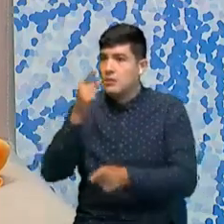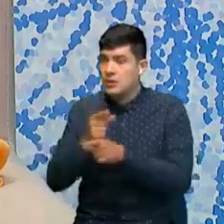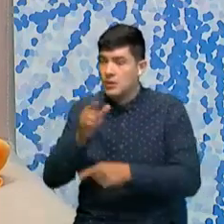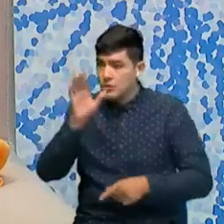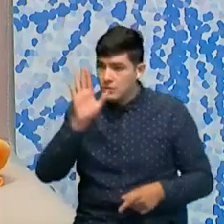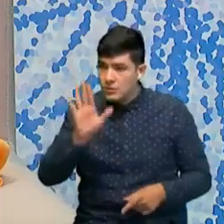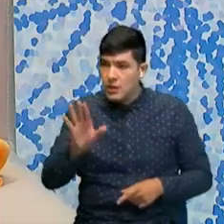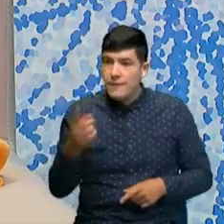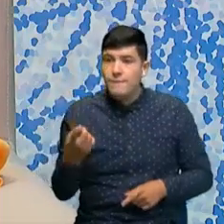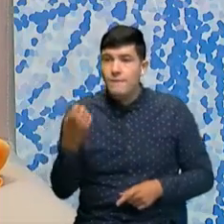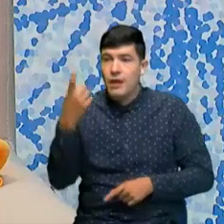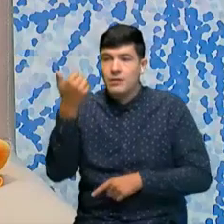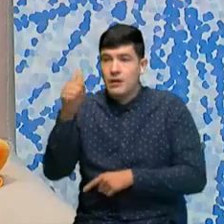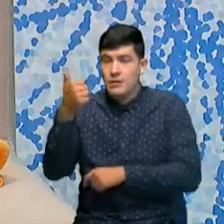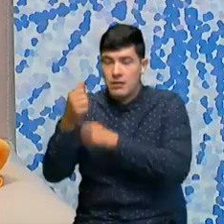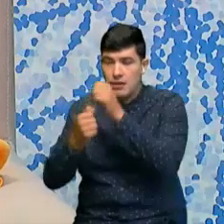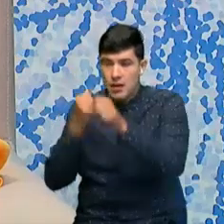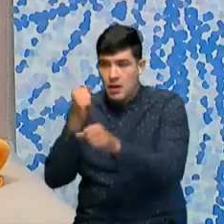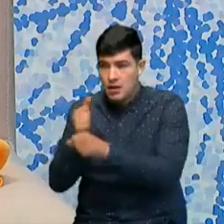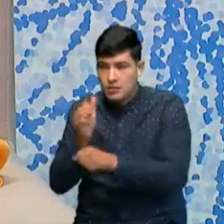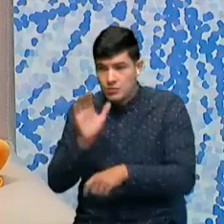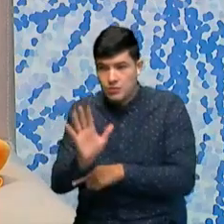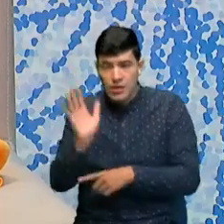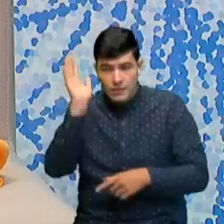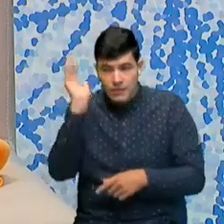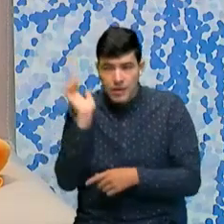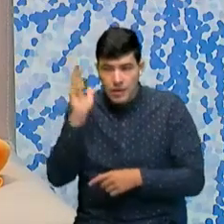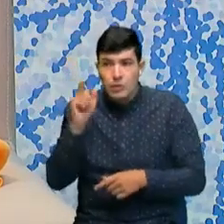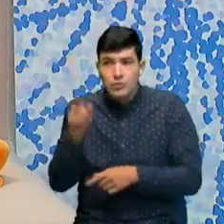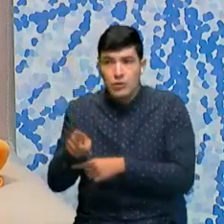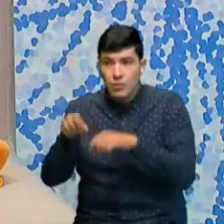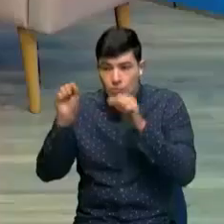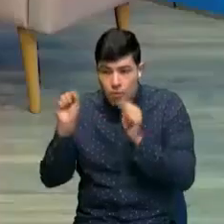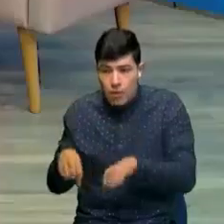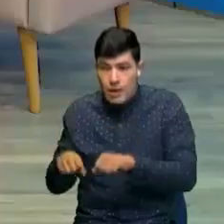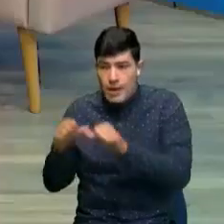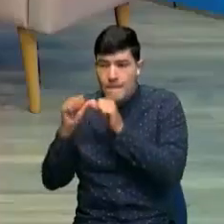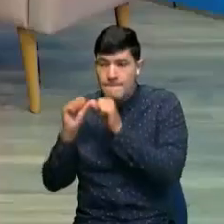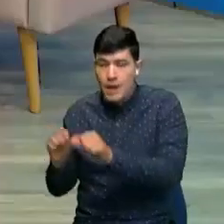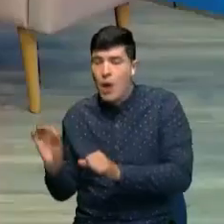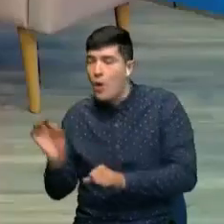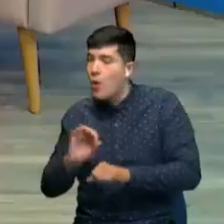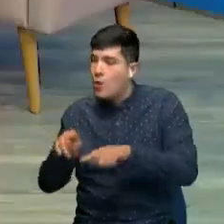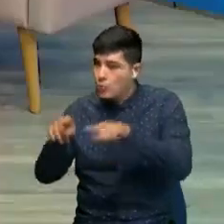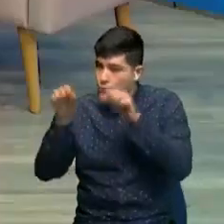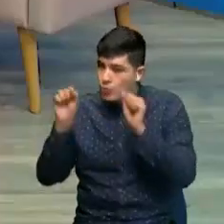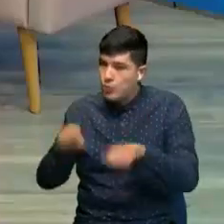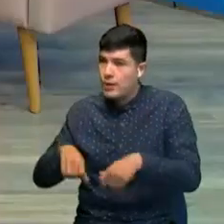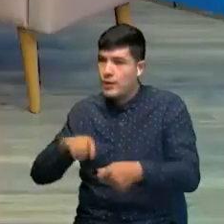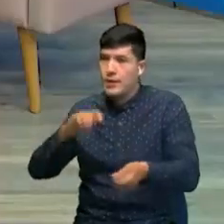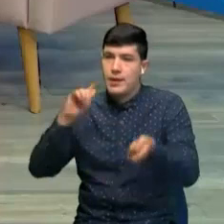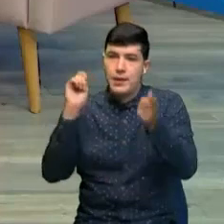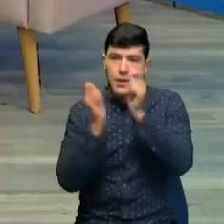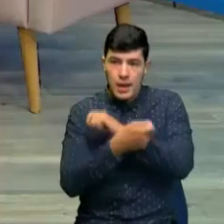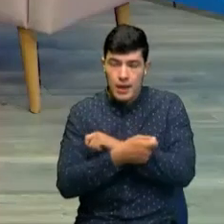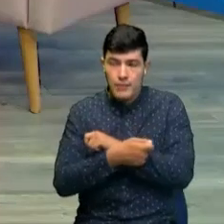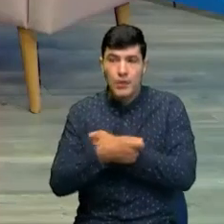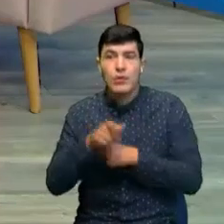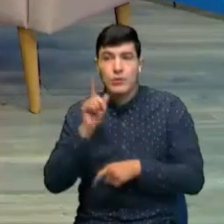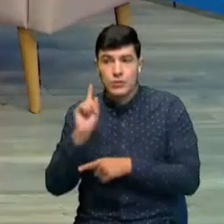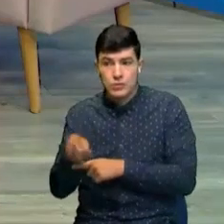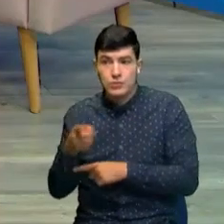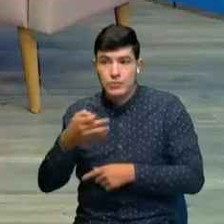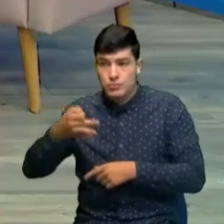usted le faltan 10 años para pensionarse, usted puede quedarse con nosotros o puede trasladarse. Era